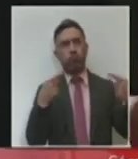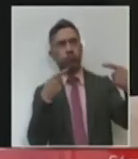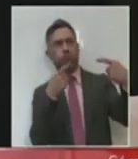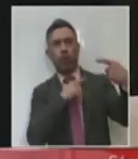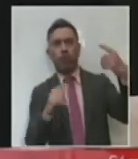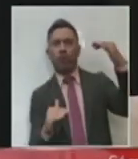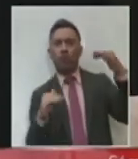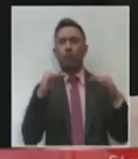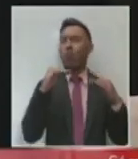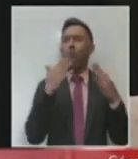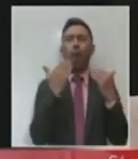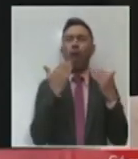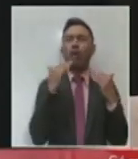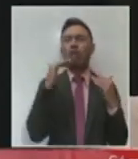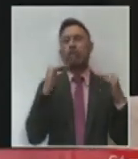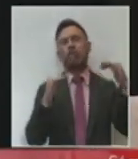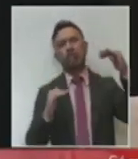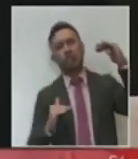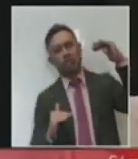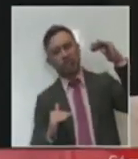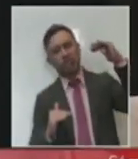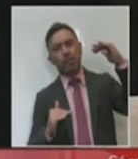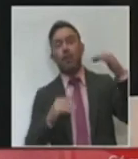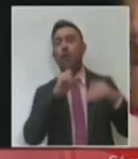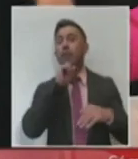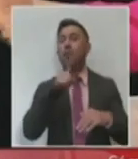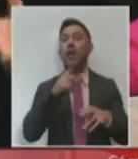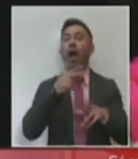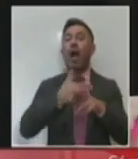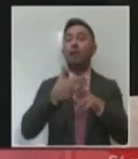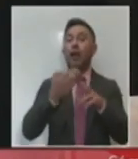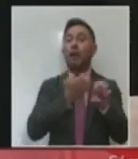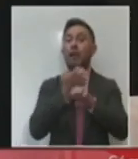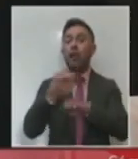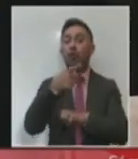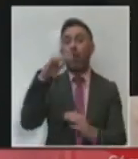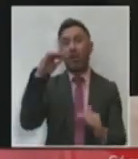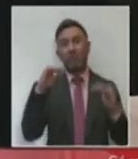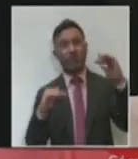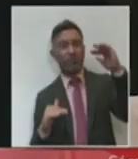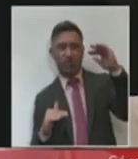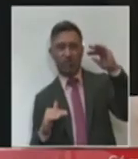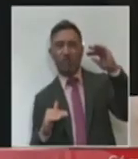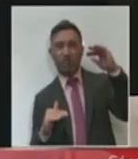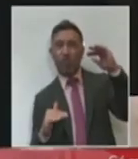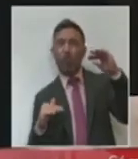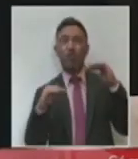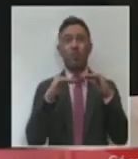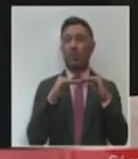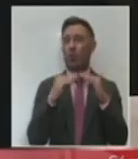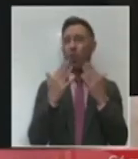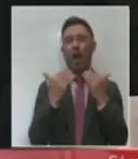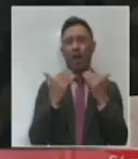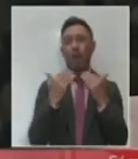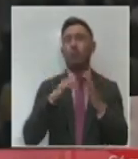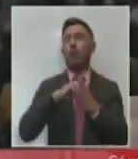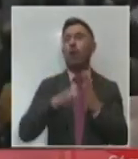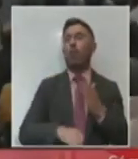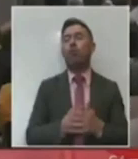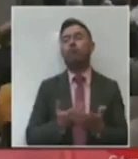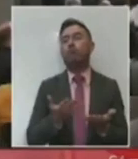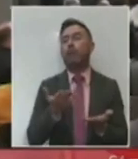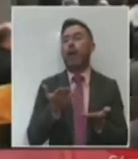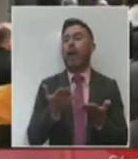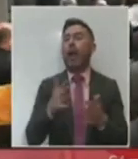nivel estatal. Y justo, por ejemplo, lo que nos toca en términos de cuerpo colegiado